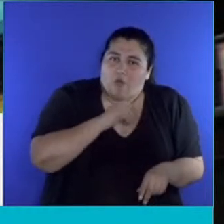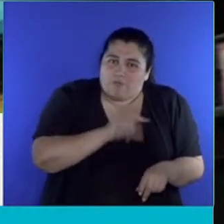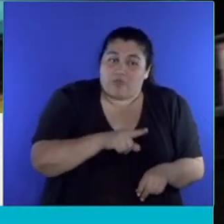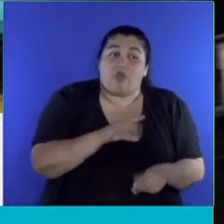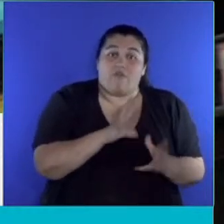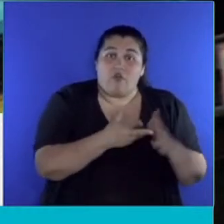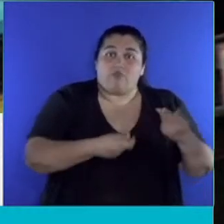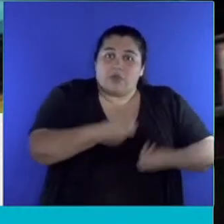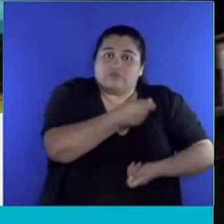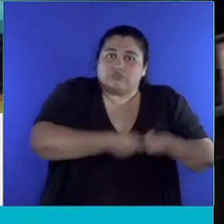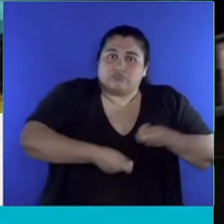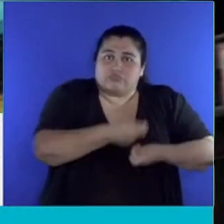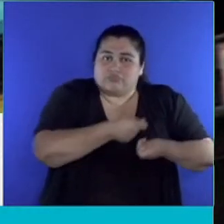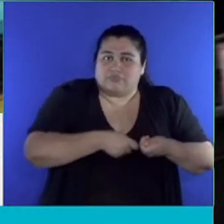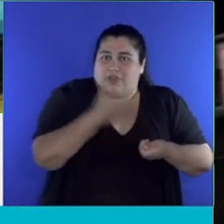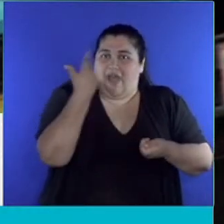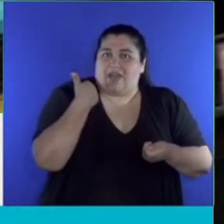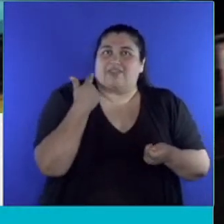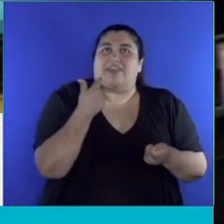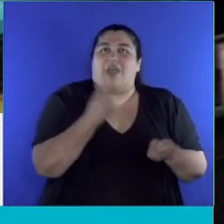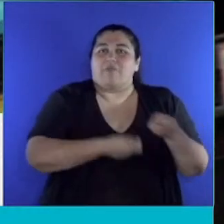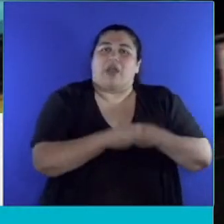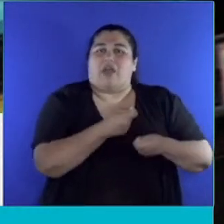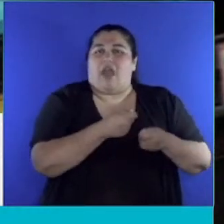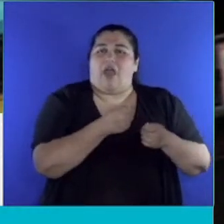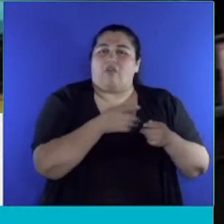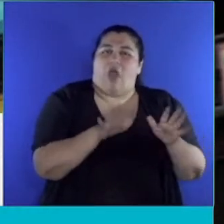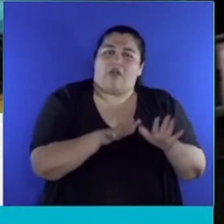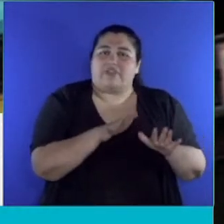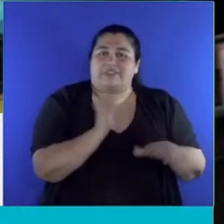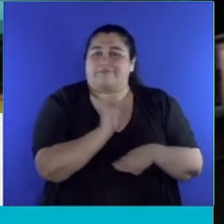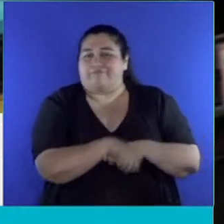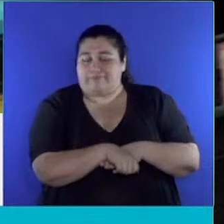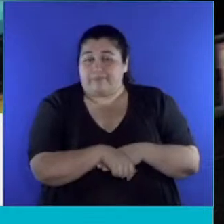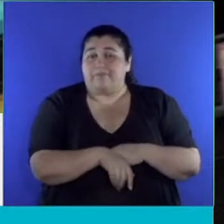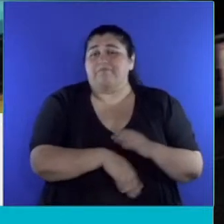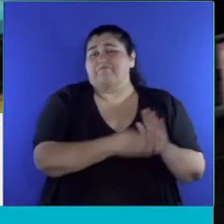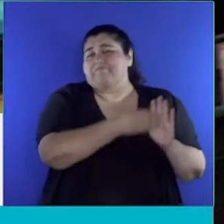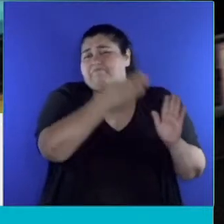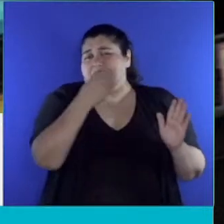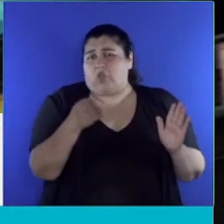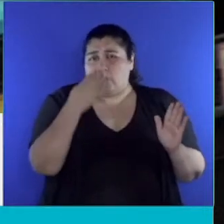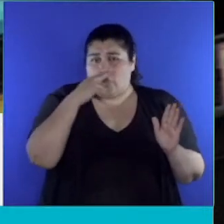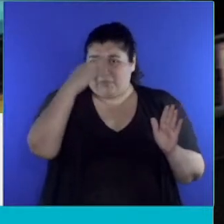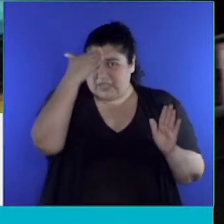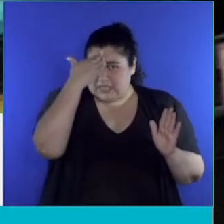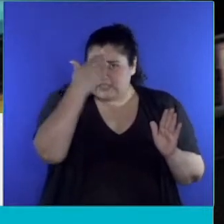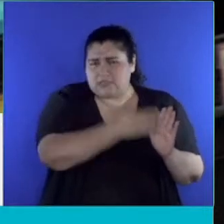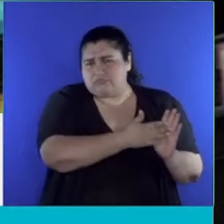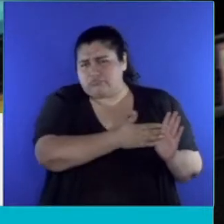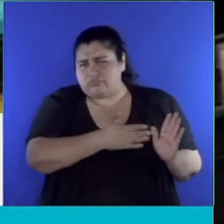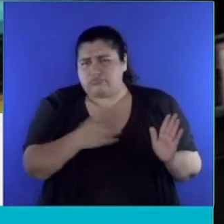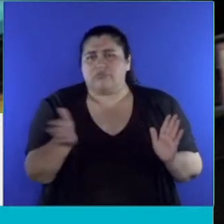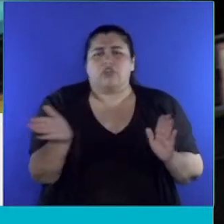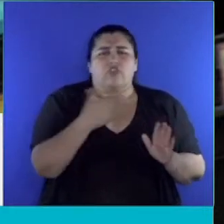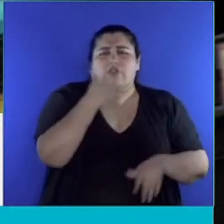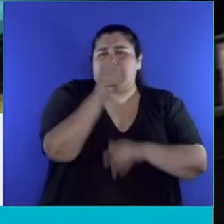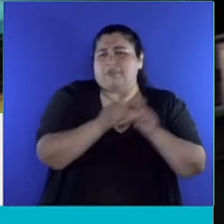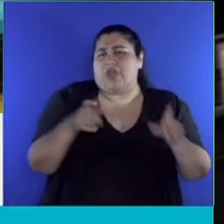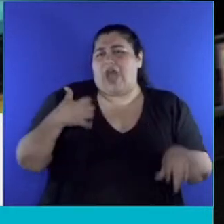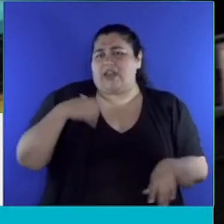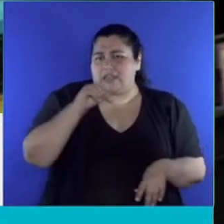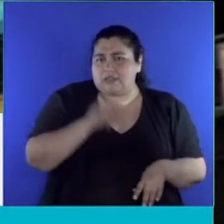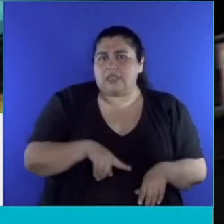mercado no suele regular. En la Argentina lo hemos vivido hasta el año 2015, ¿no?, donde todos los argentinos y